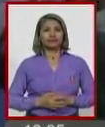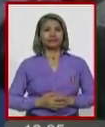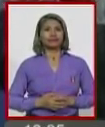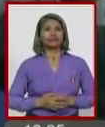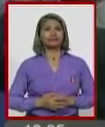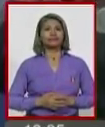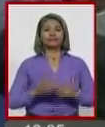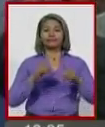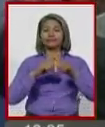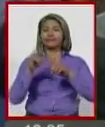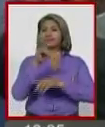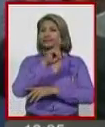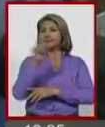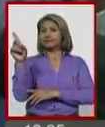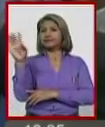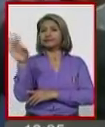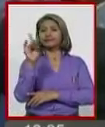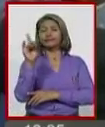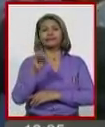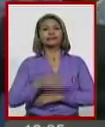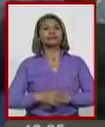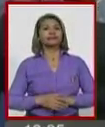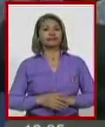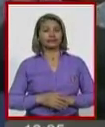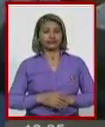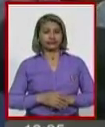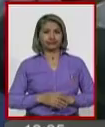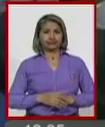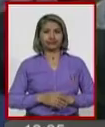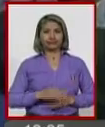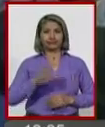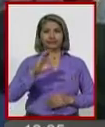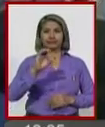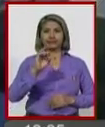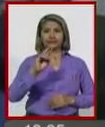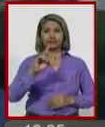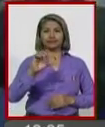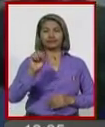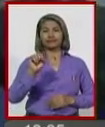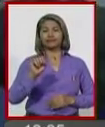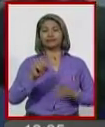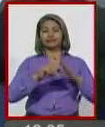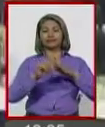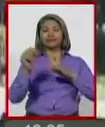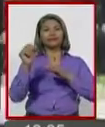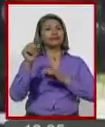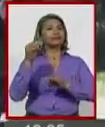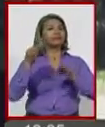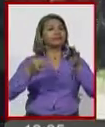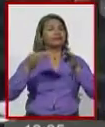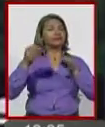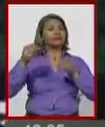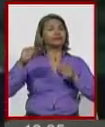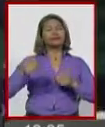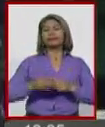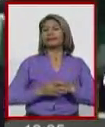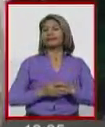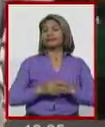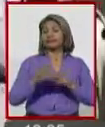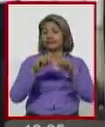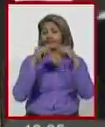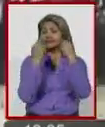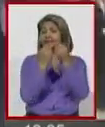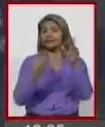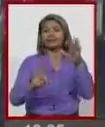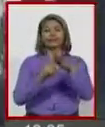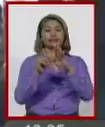a referentes de la derecha boliviana, como es don Carlos Sánchez Berasain, prófugo de la justicia. Puntualizó que los movimientos que ahora